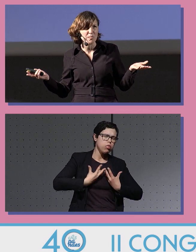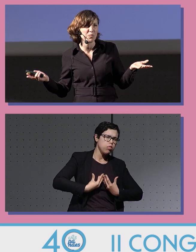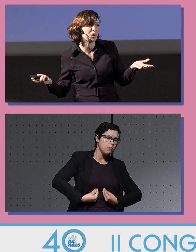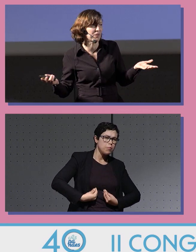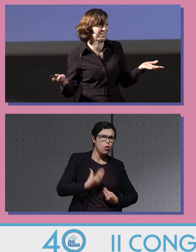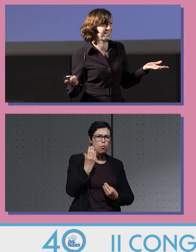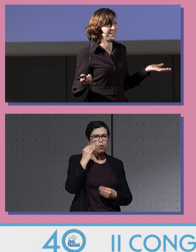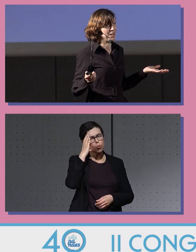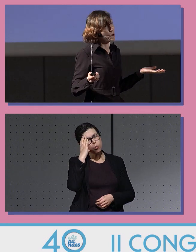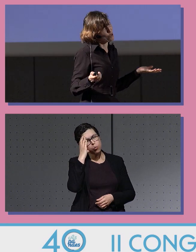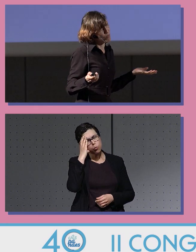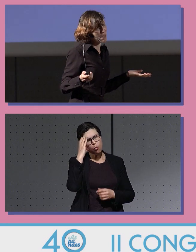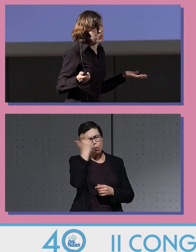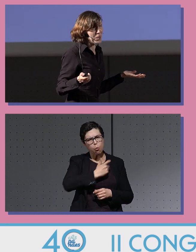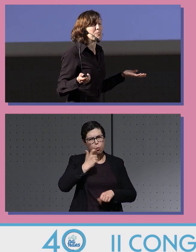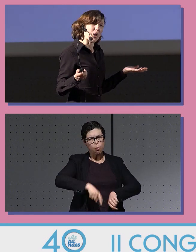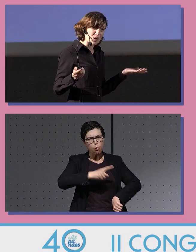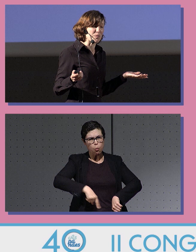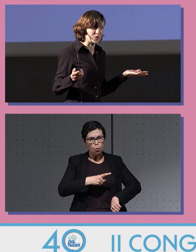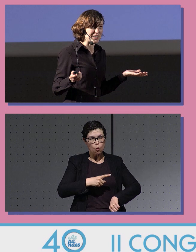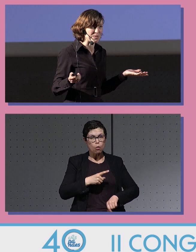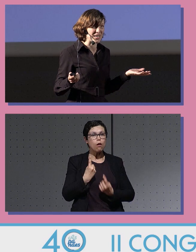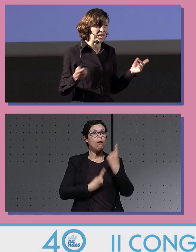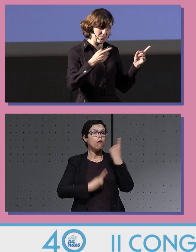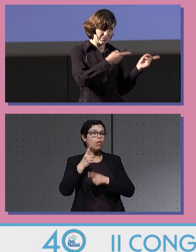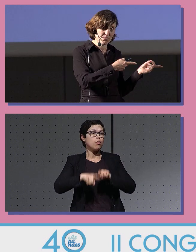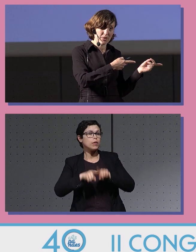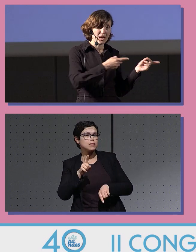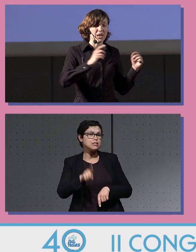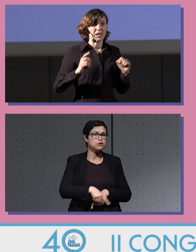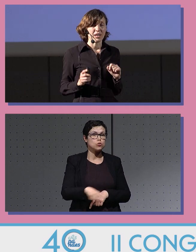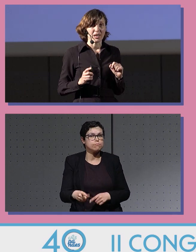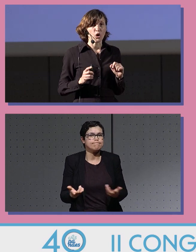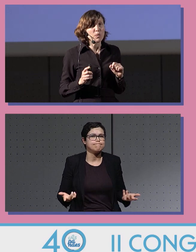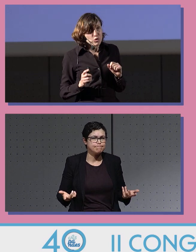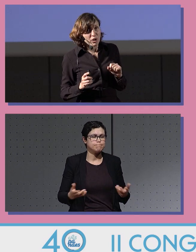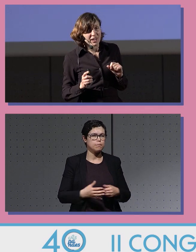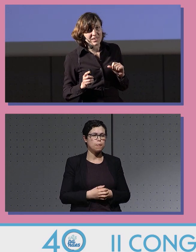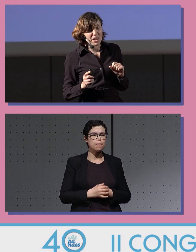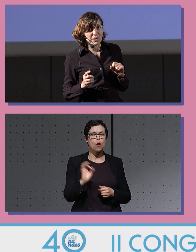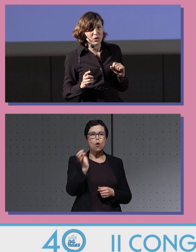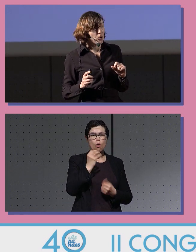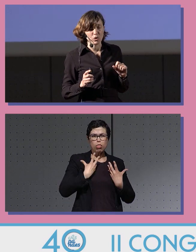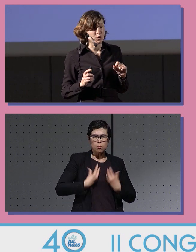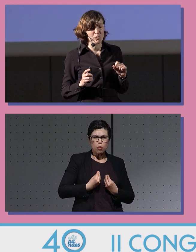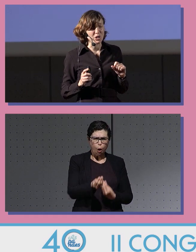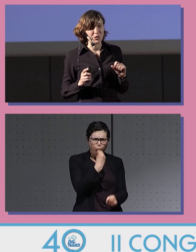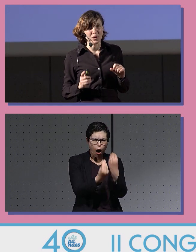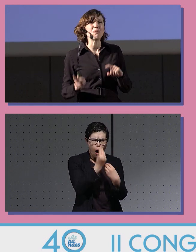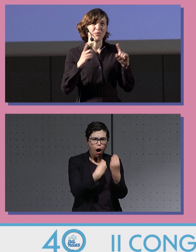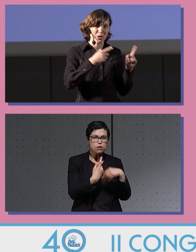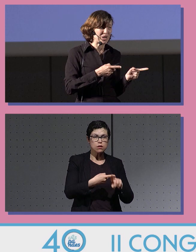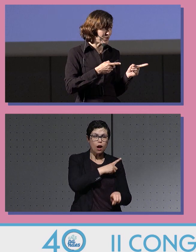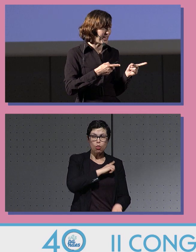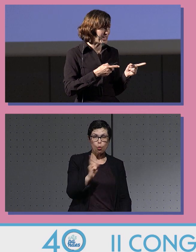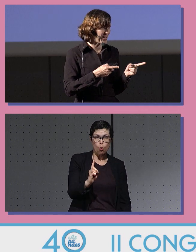está deprimido? No es lo más habitual, pero a algunas personas les pasa. ¿Come mucho alguien que está deprimido? No es lo más habitual,